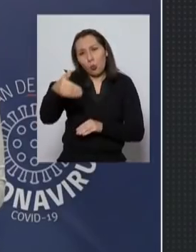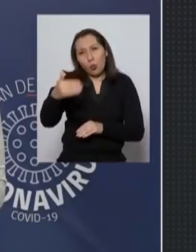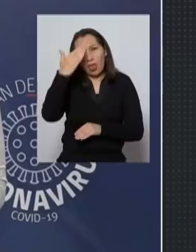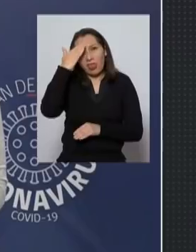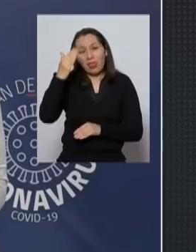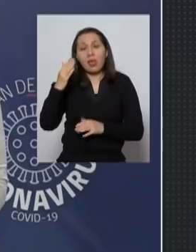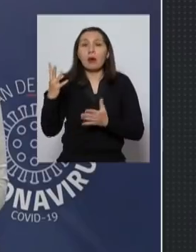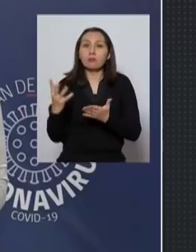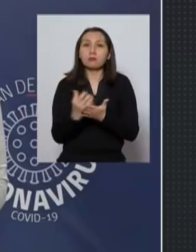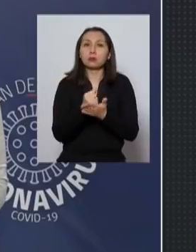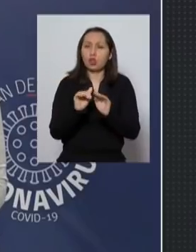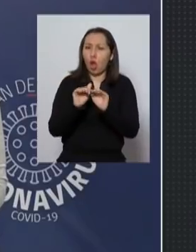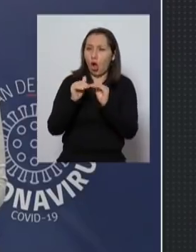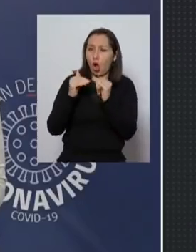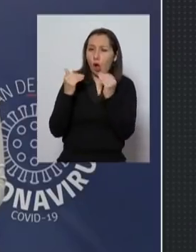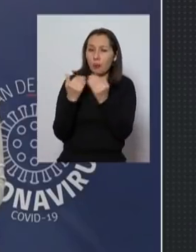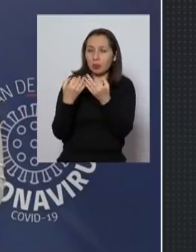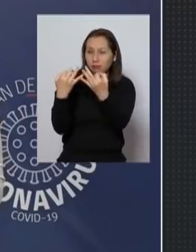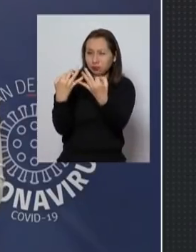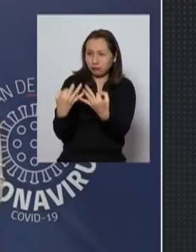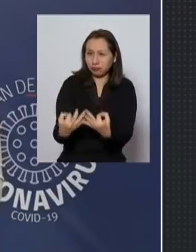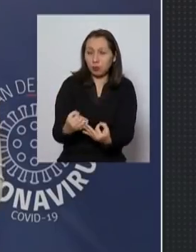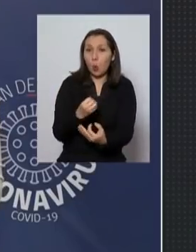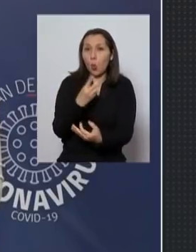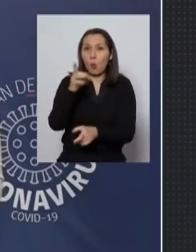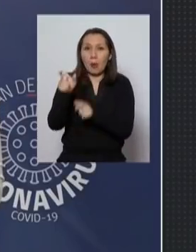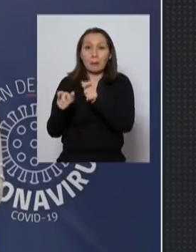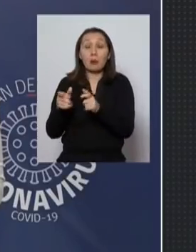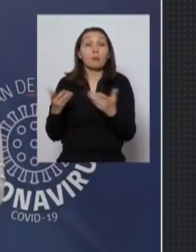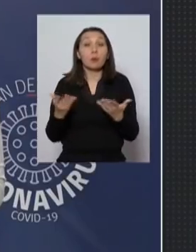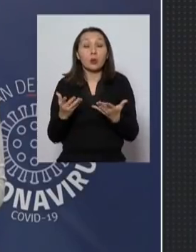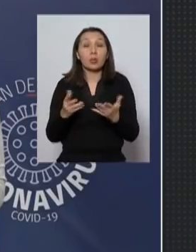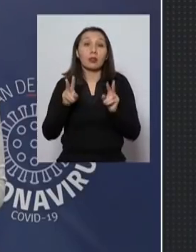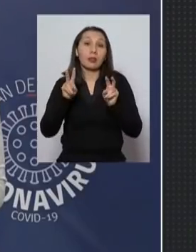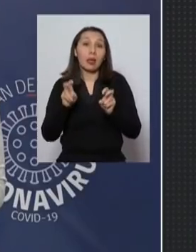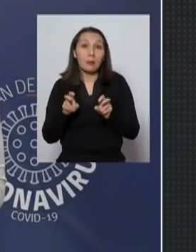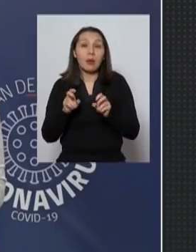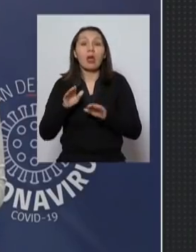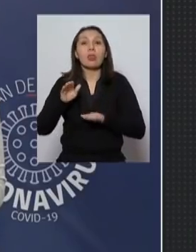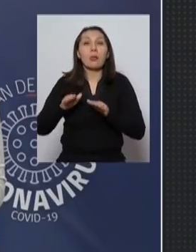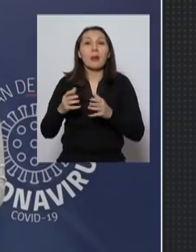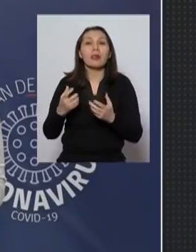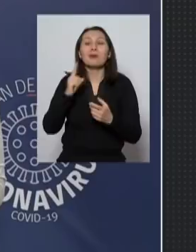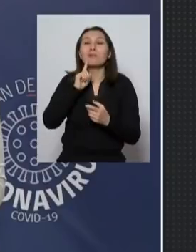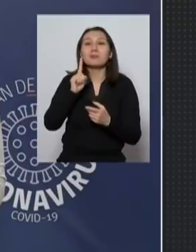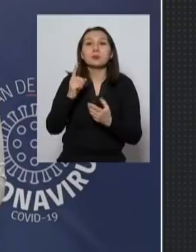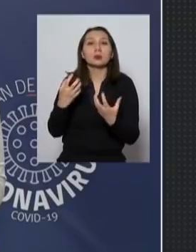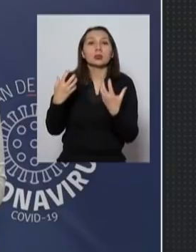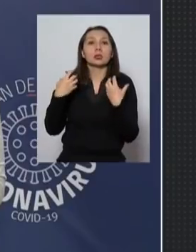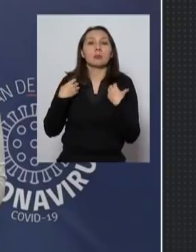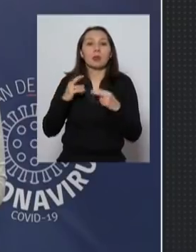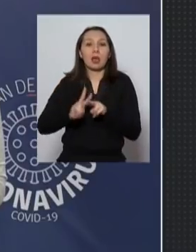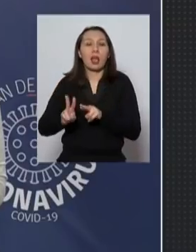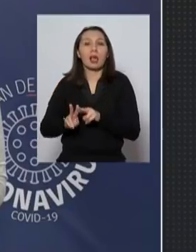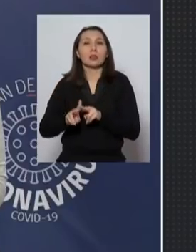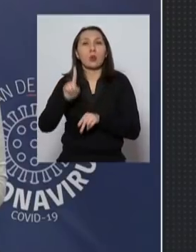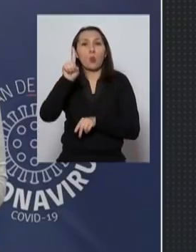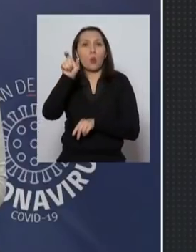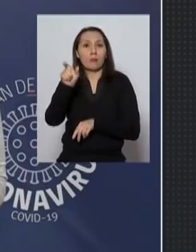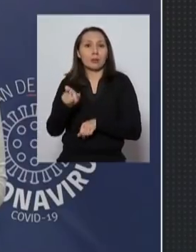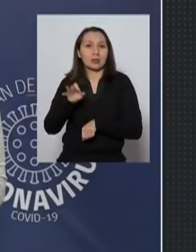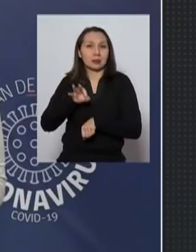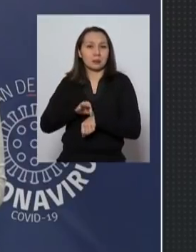en alcanzar la plenitud de información de esta categoría, porque al final dependemos de la acción de